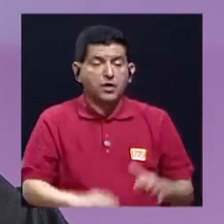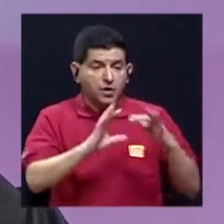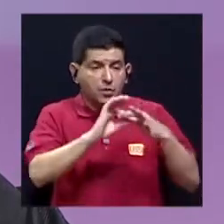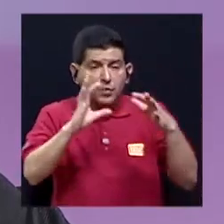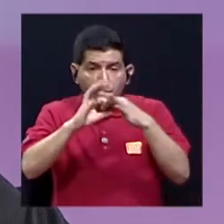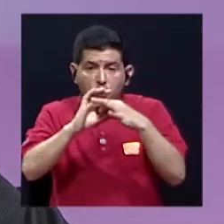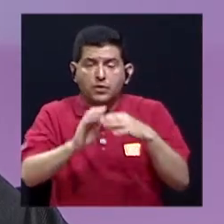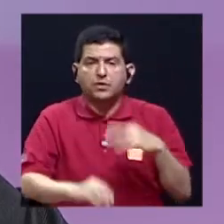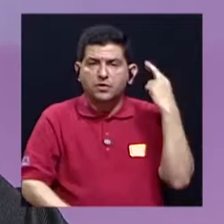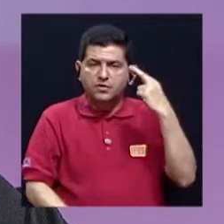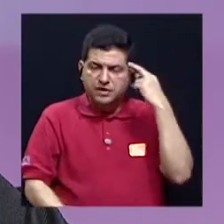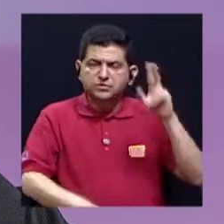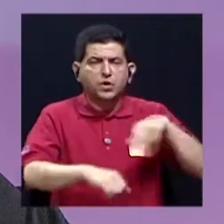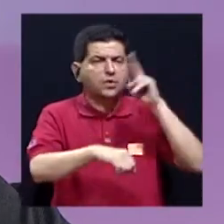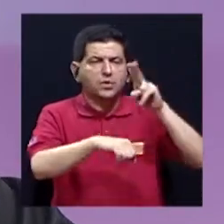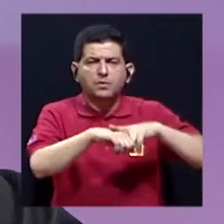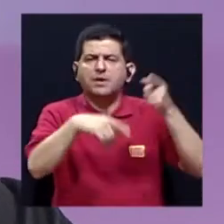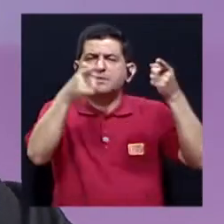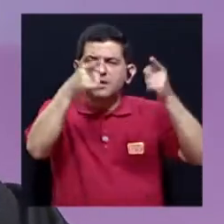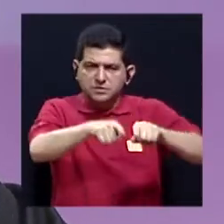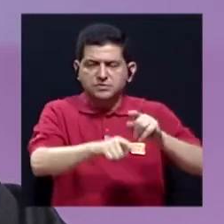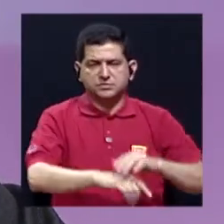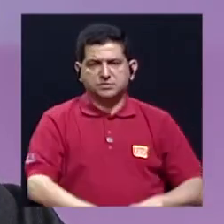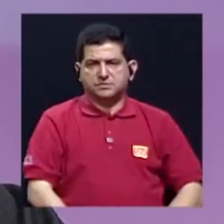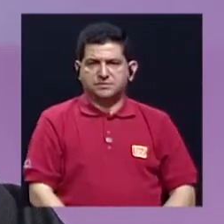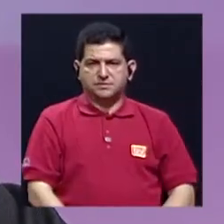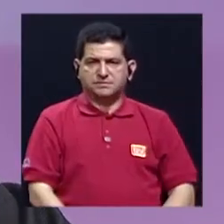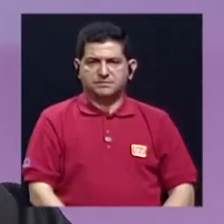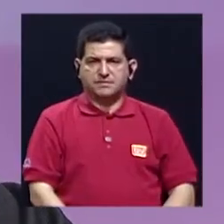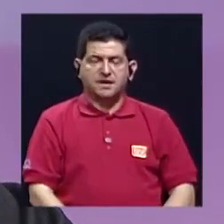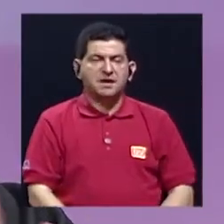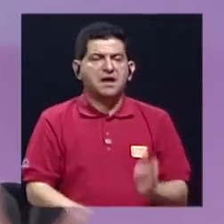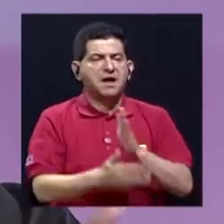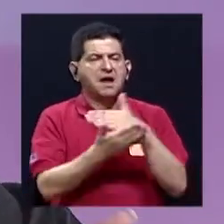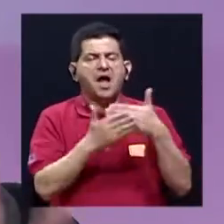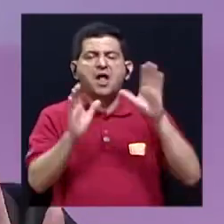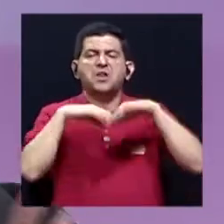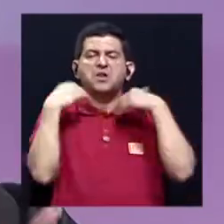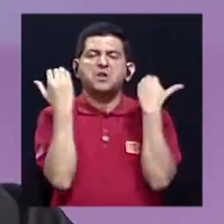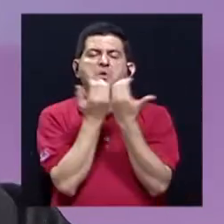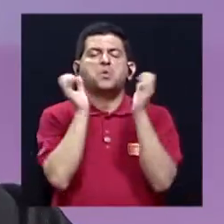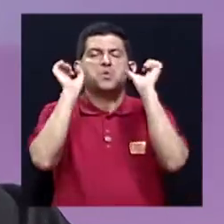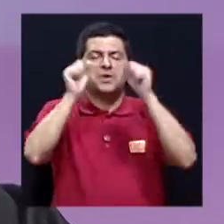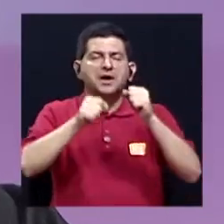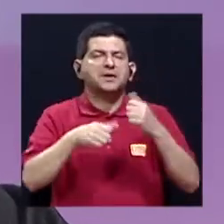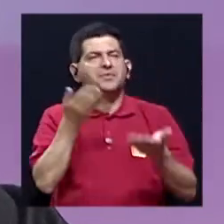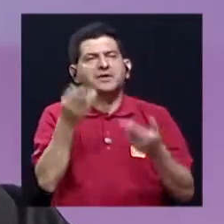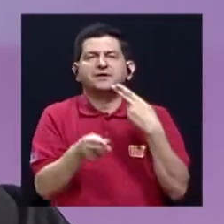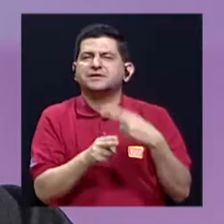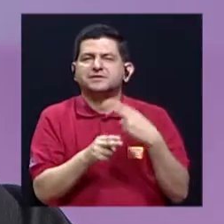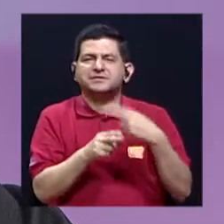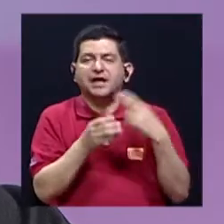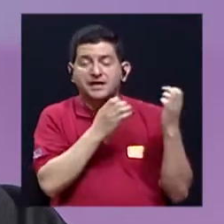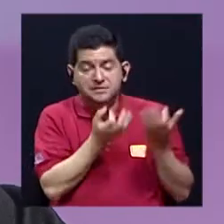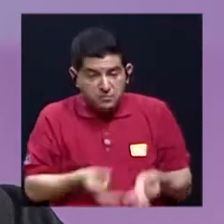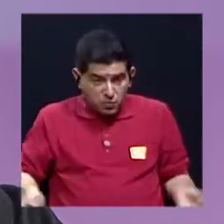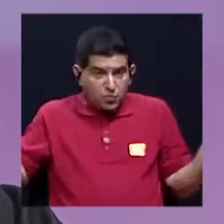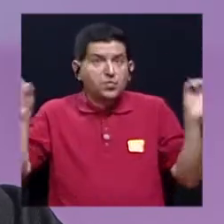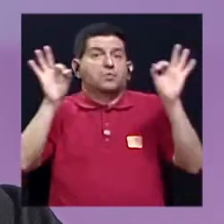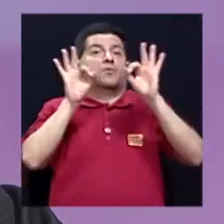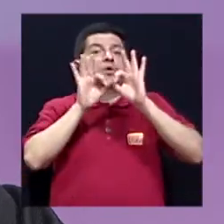coordinen. ¿Por qué? Porque generalmente se daba que algunas comisiones que podríamos llamar